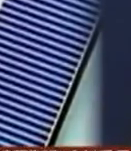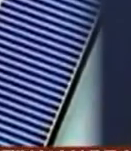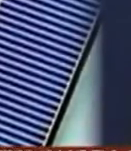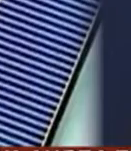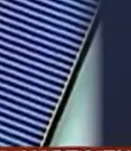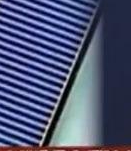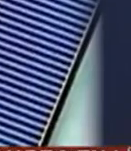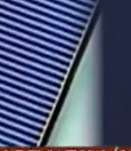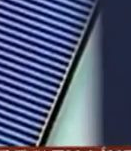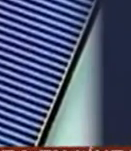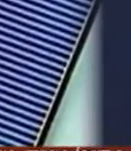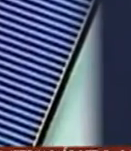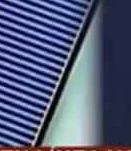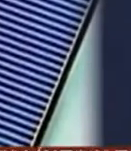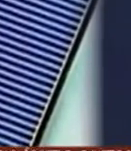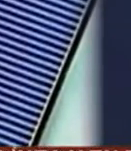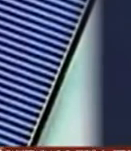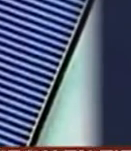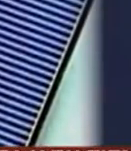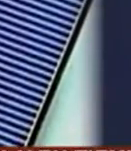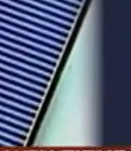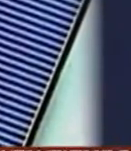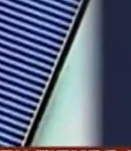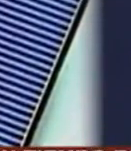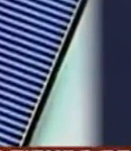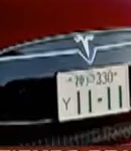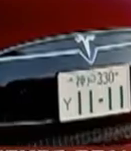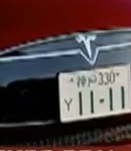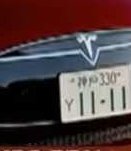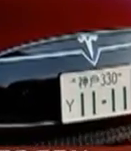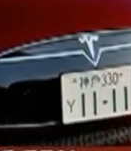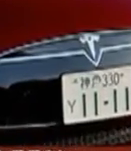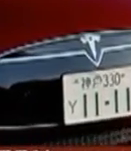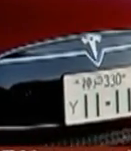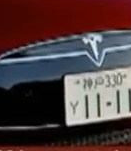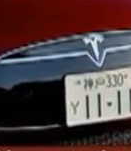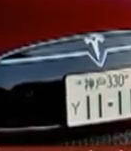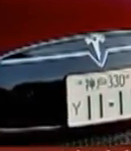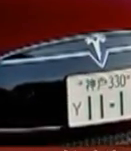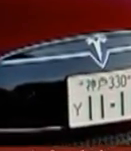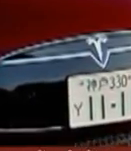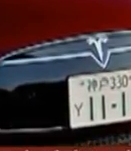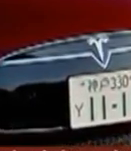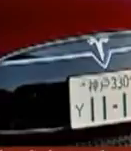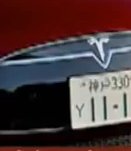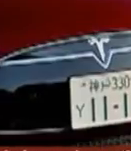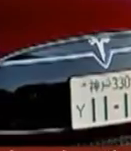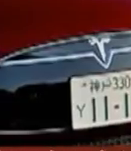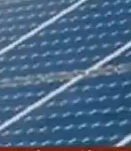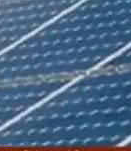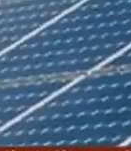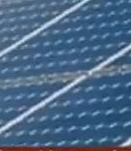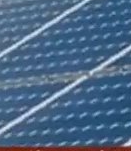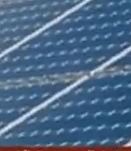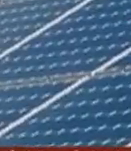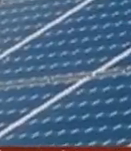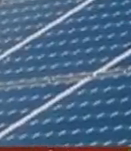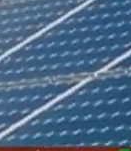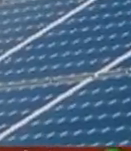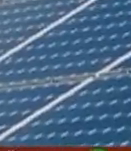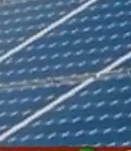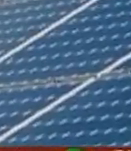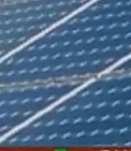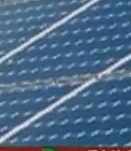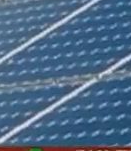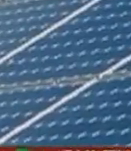Tesla pretende que su trabajo en la tecnología inteligente del hogar se refleje en la eficiencia de la energía solar a través de celdas